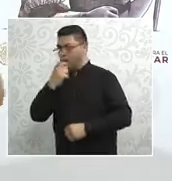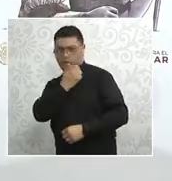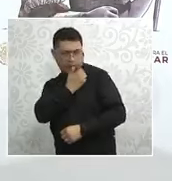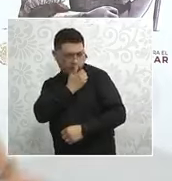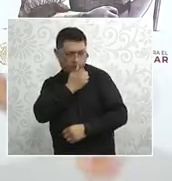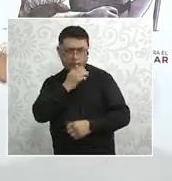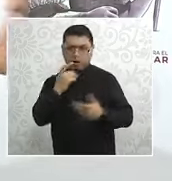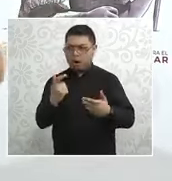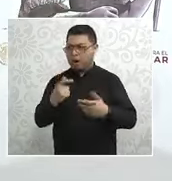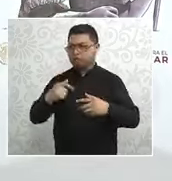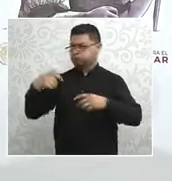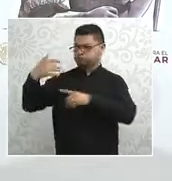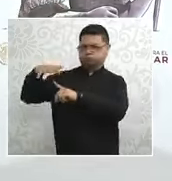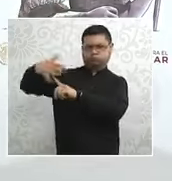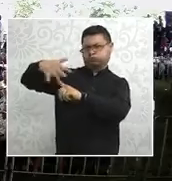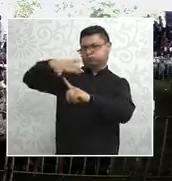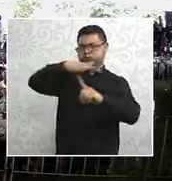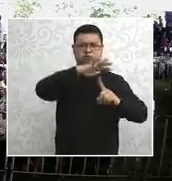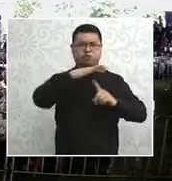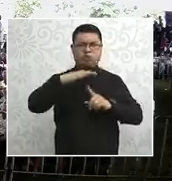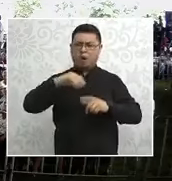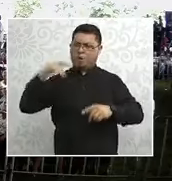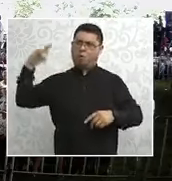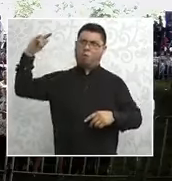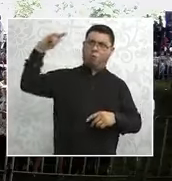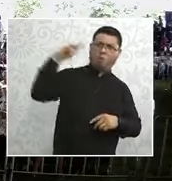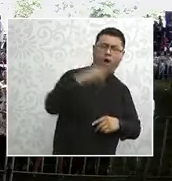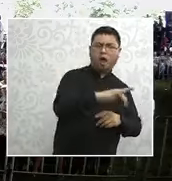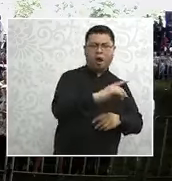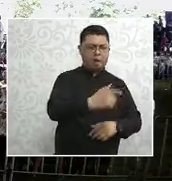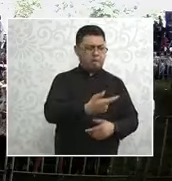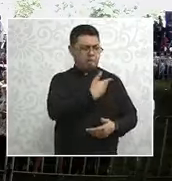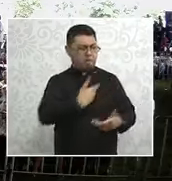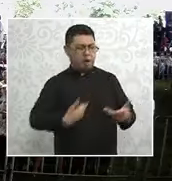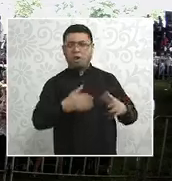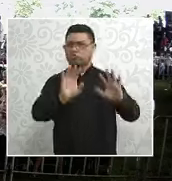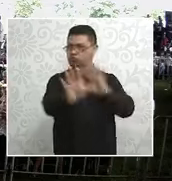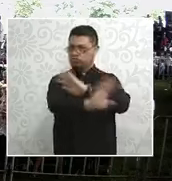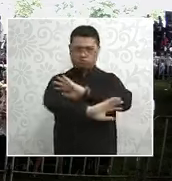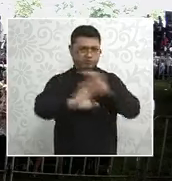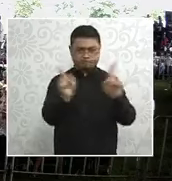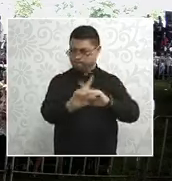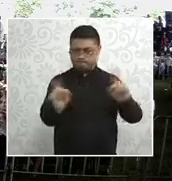presidenciales con nada de eso nosotros vivimos en la justa